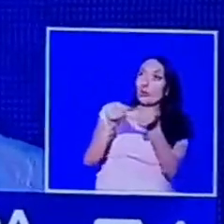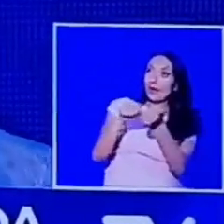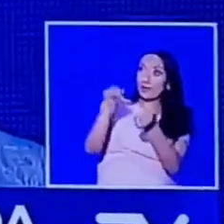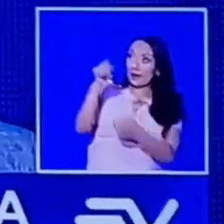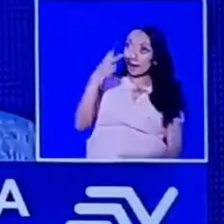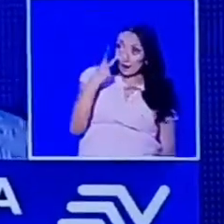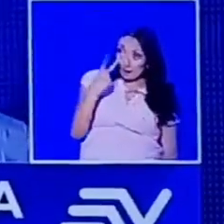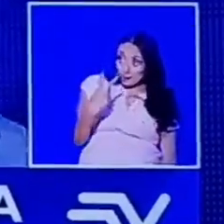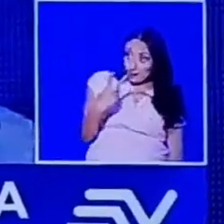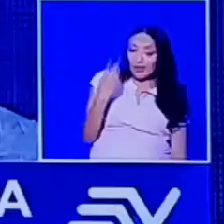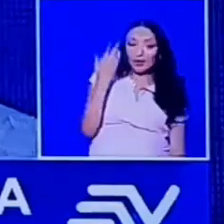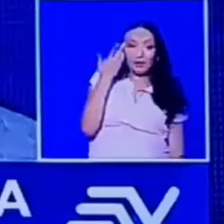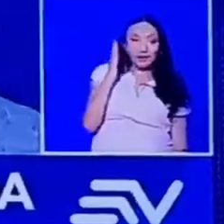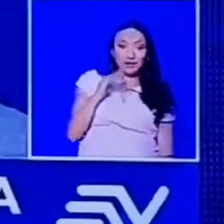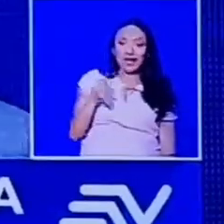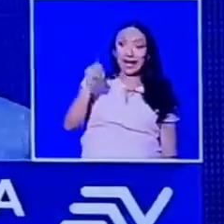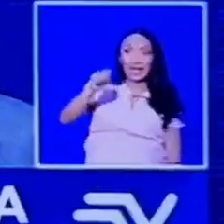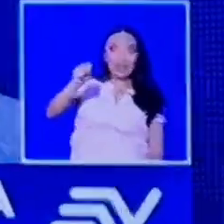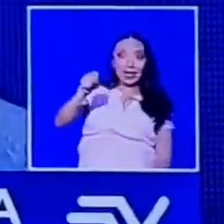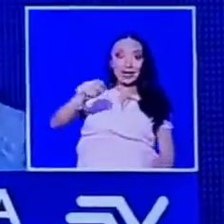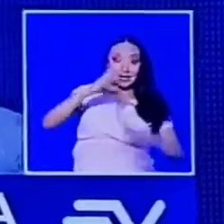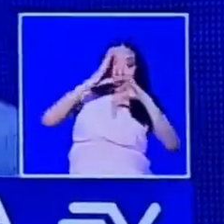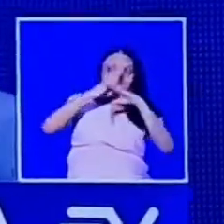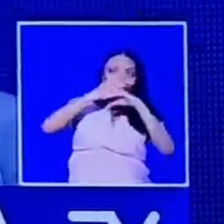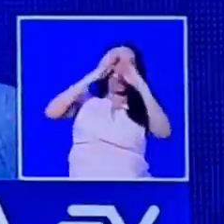está viendo a esta hora de la mañana, el CIE madrugador,